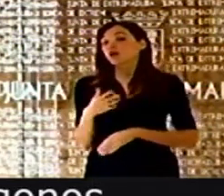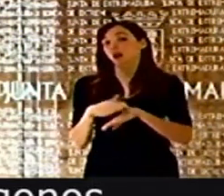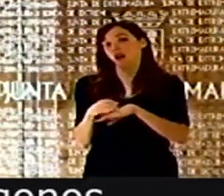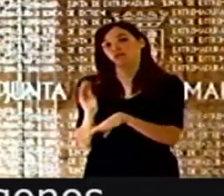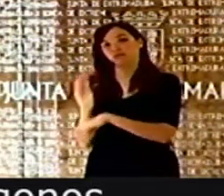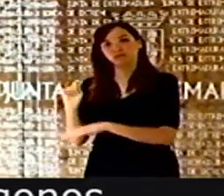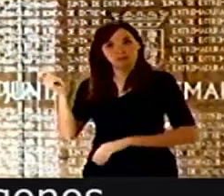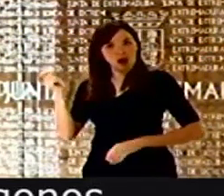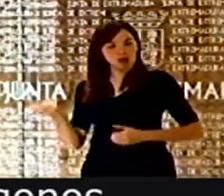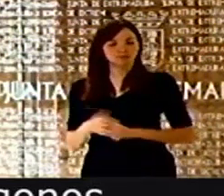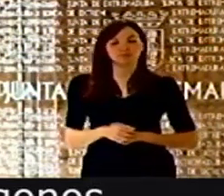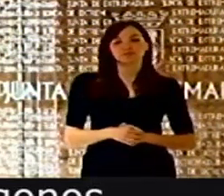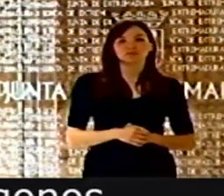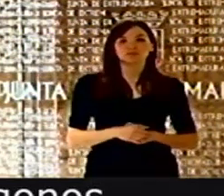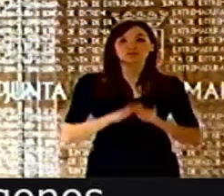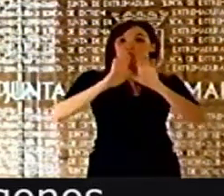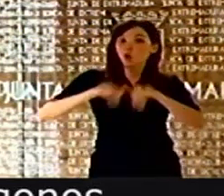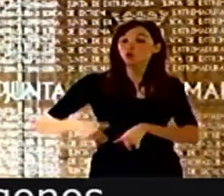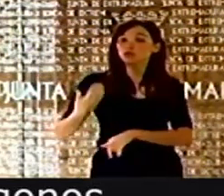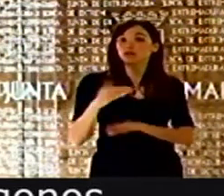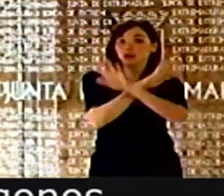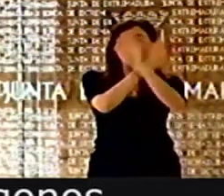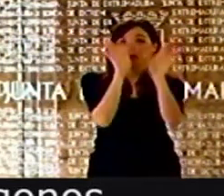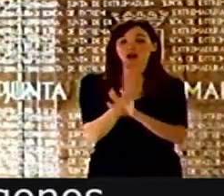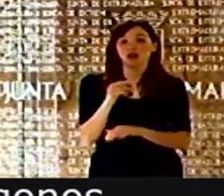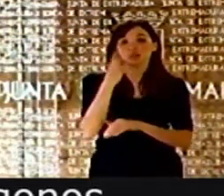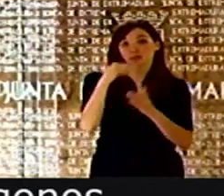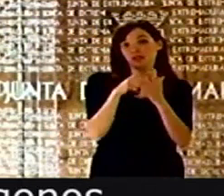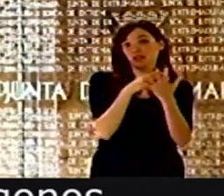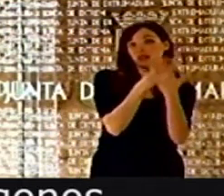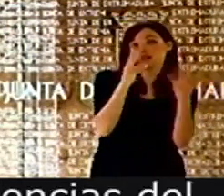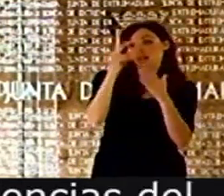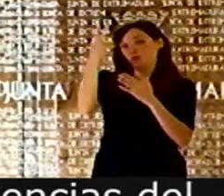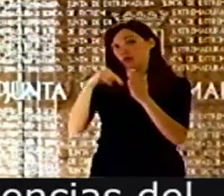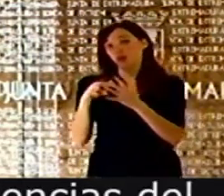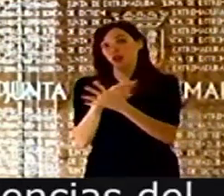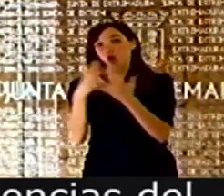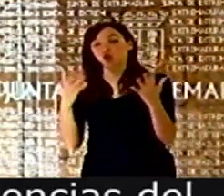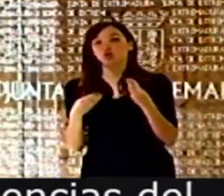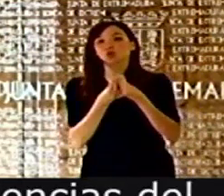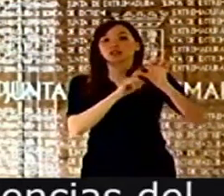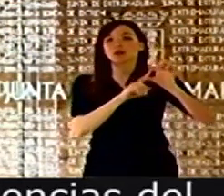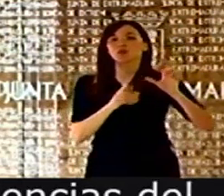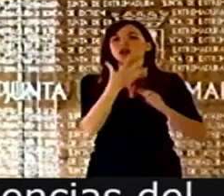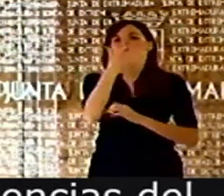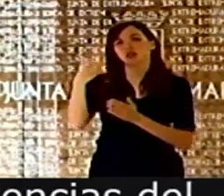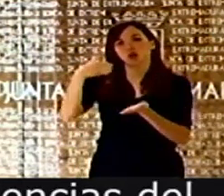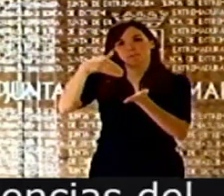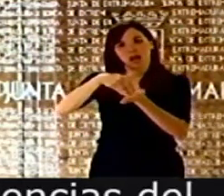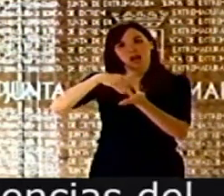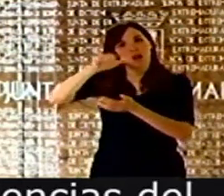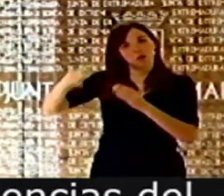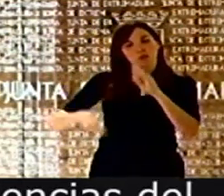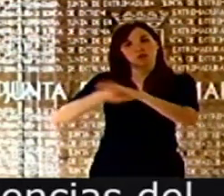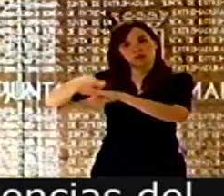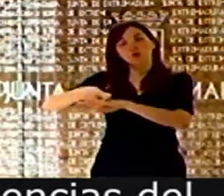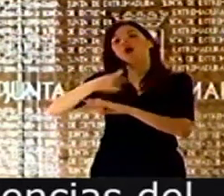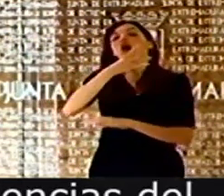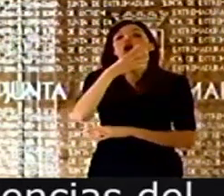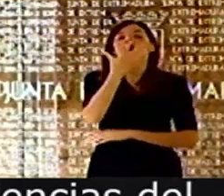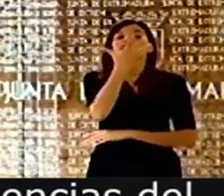ayudas. En la última convocatoria, 17-18, en la que la Junta de Extremadura aportó 500.000 euros, se subvencionaron 50